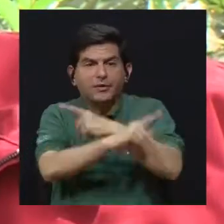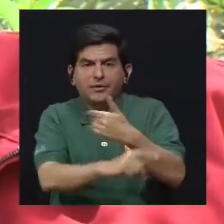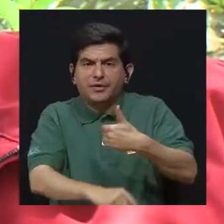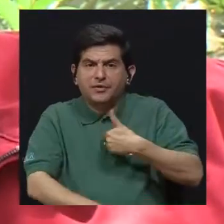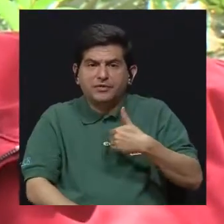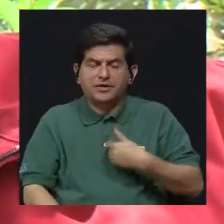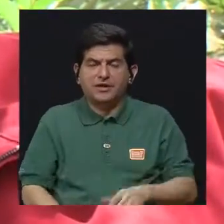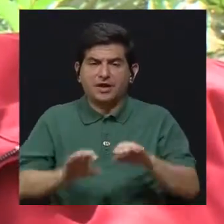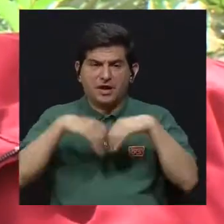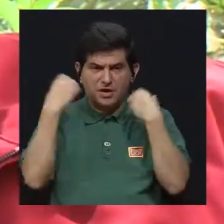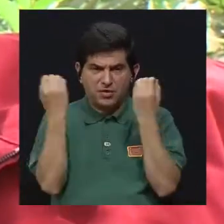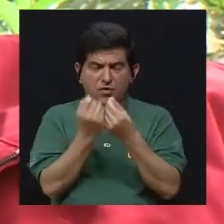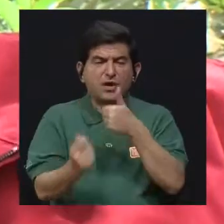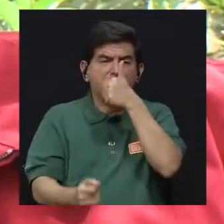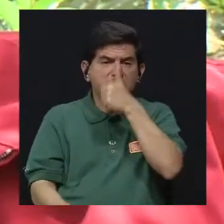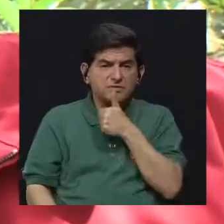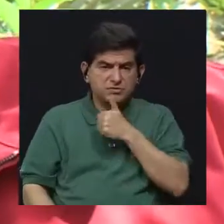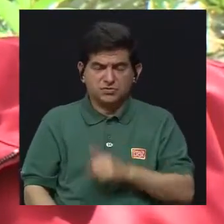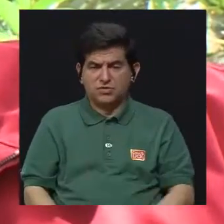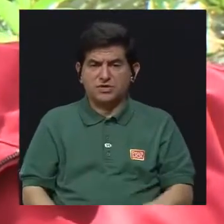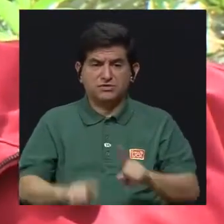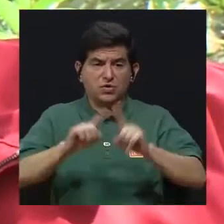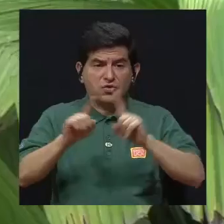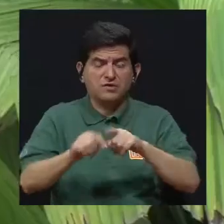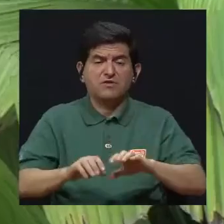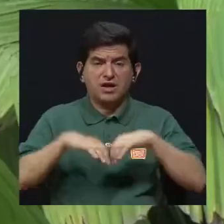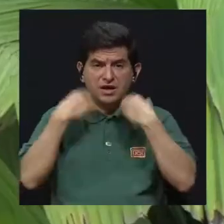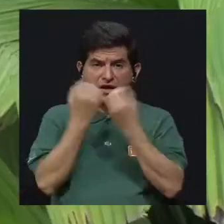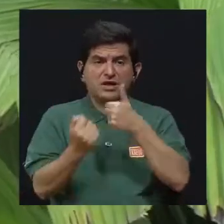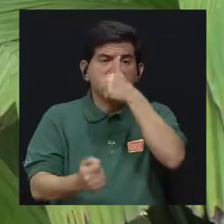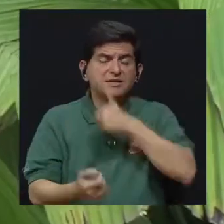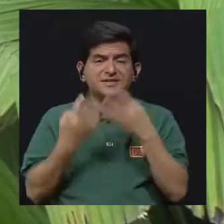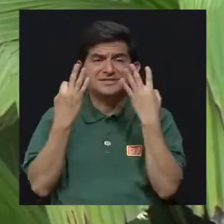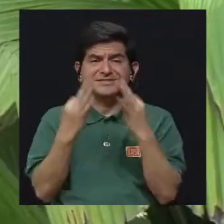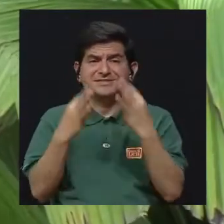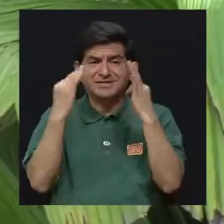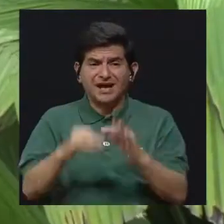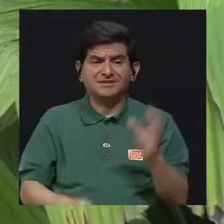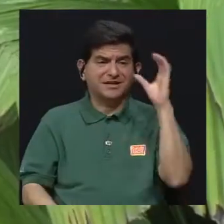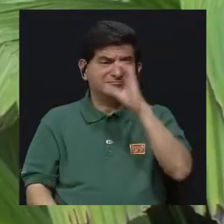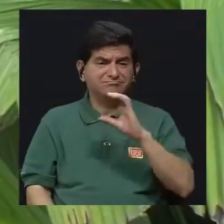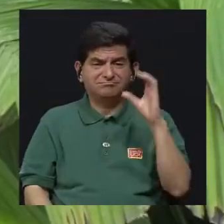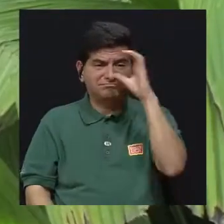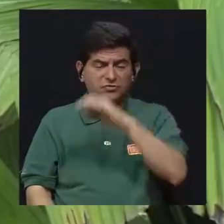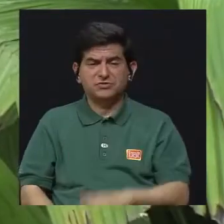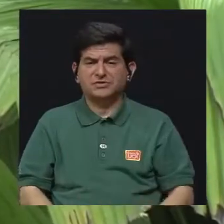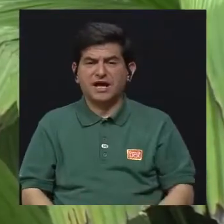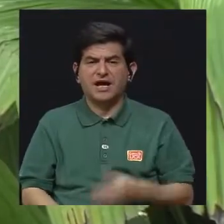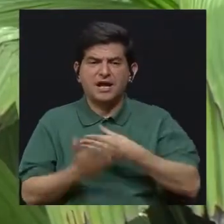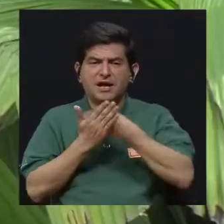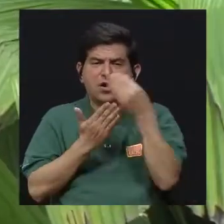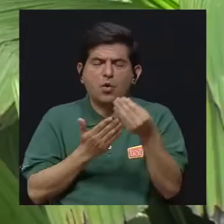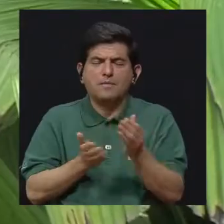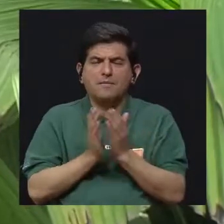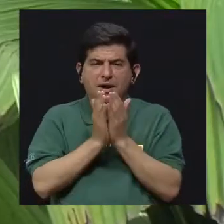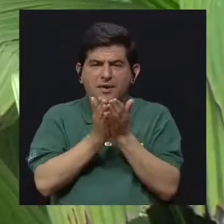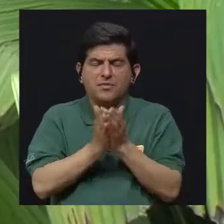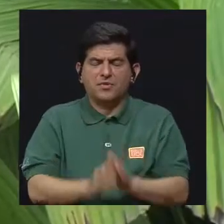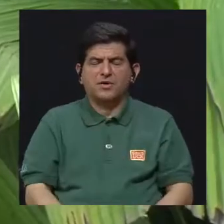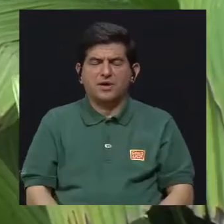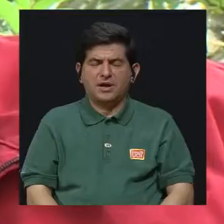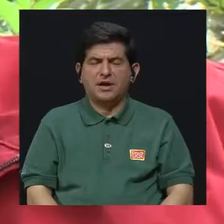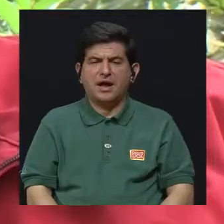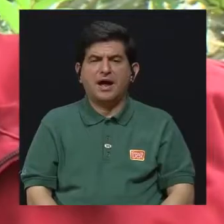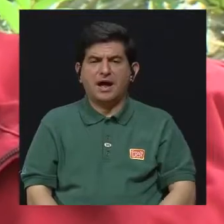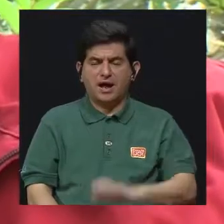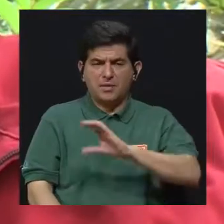haya una organización privada o un grupo de organizaciones privadas que esté tratando de buscar cómo comprarle una lancha a los